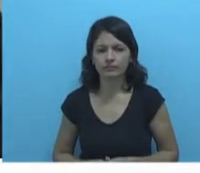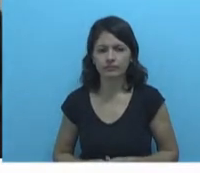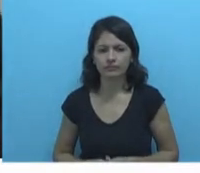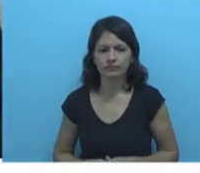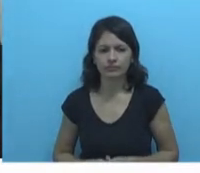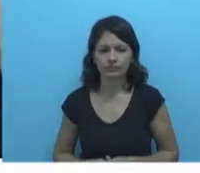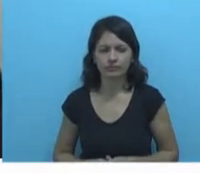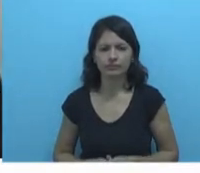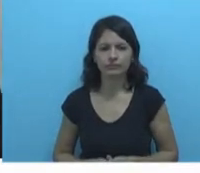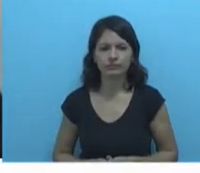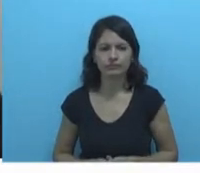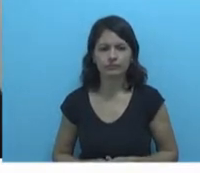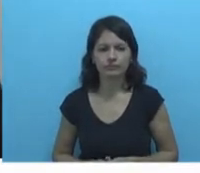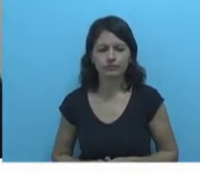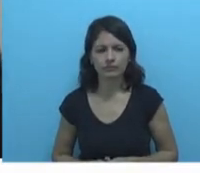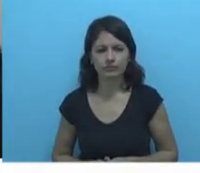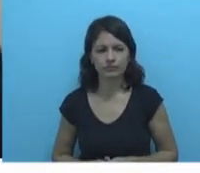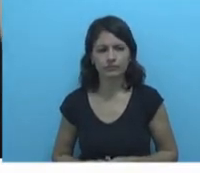claro,